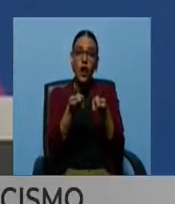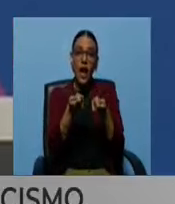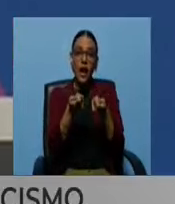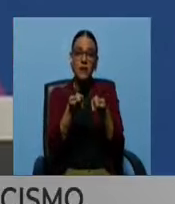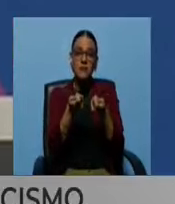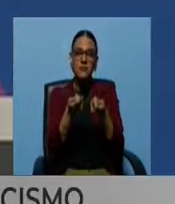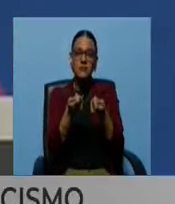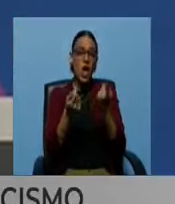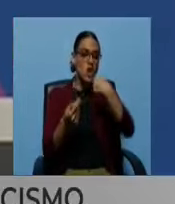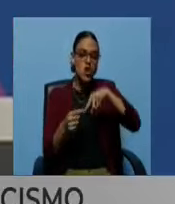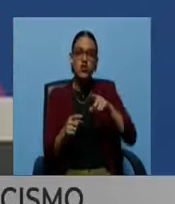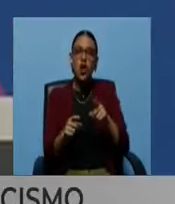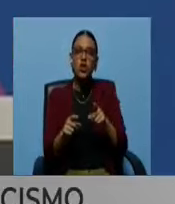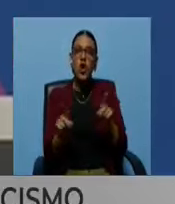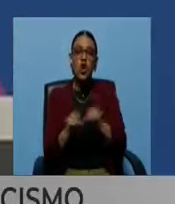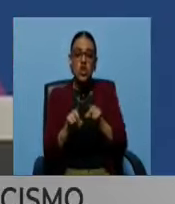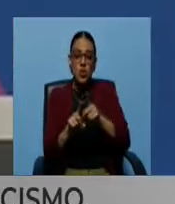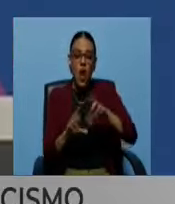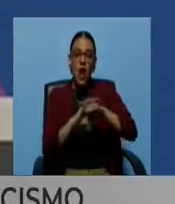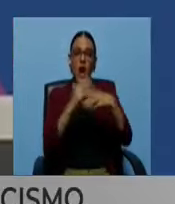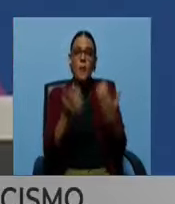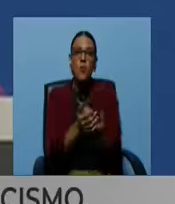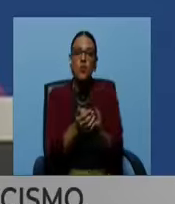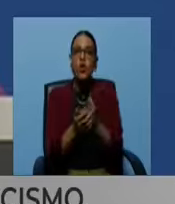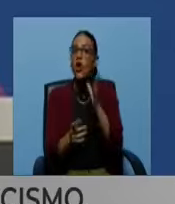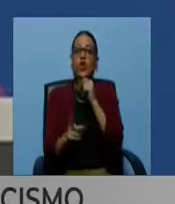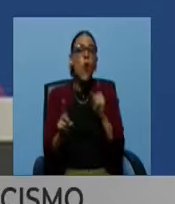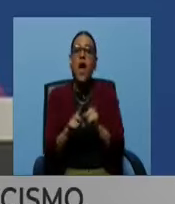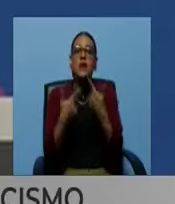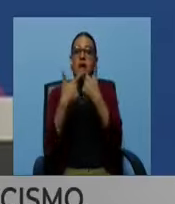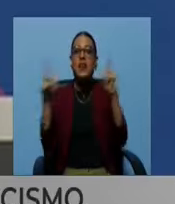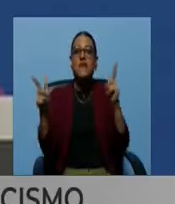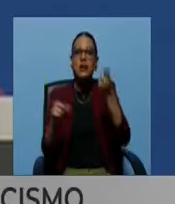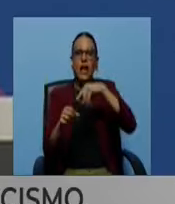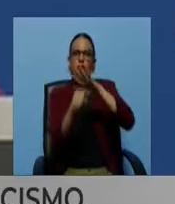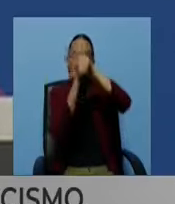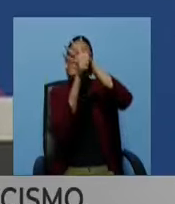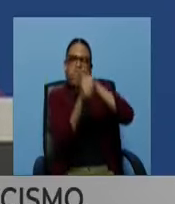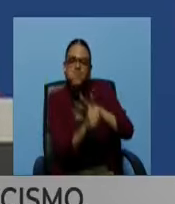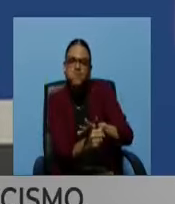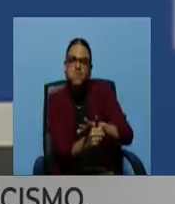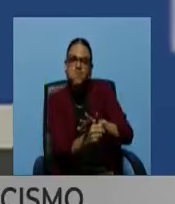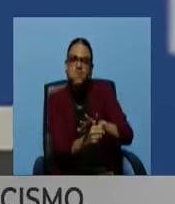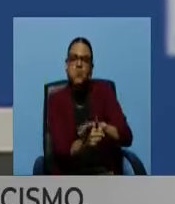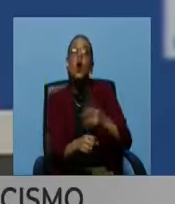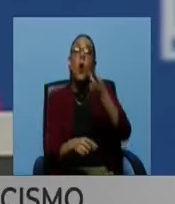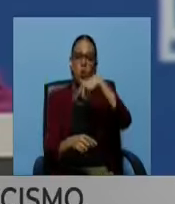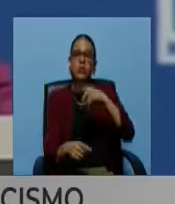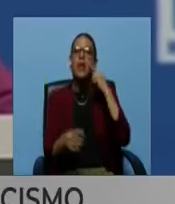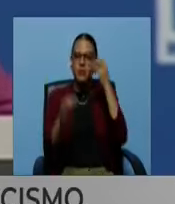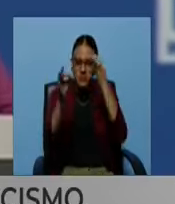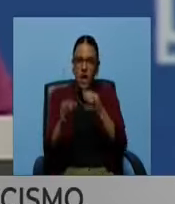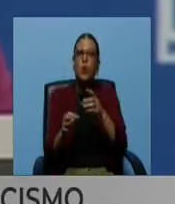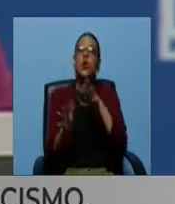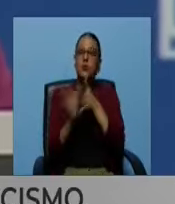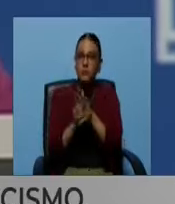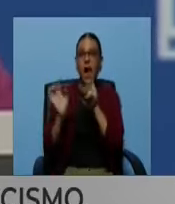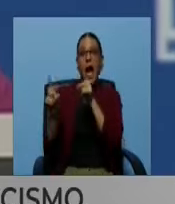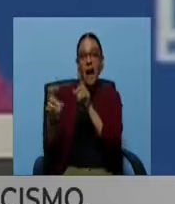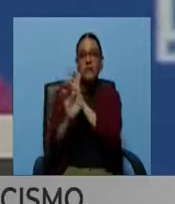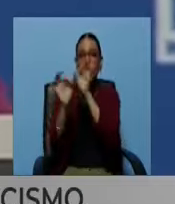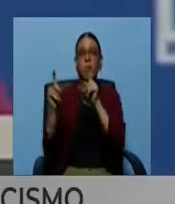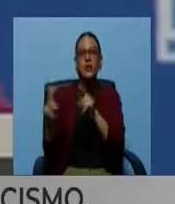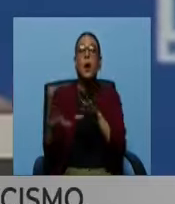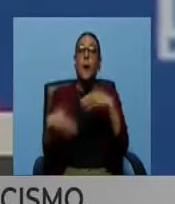quedará un metro cuadrado donde podamos respirar. Pueden tener certeza de ello y por eso